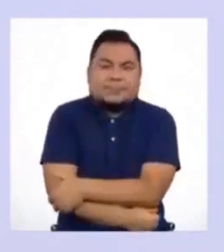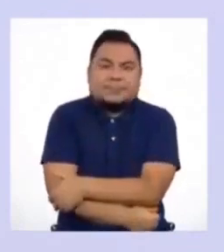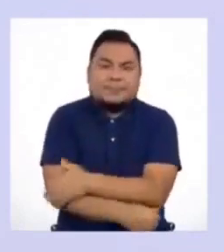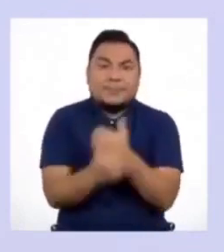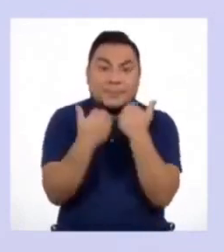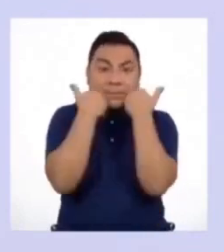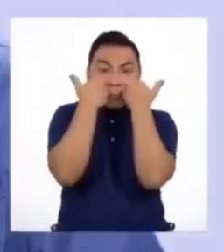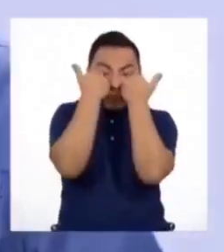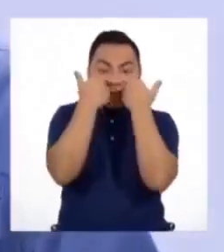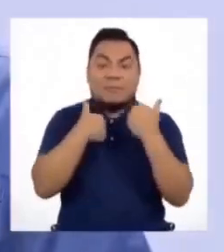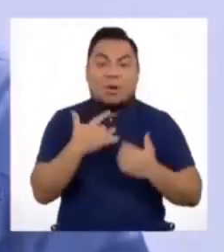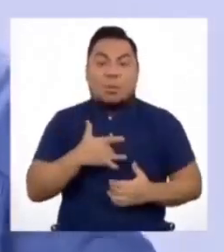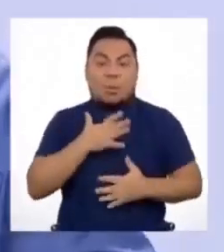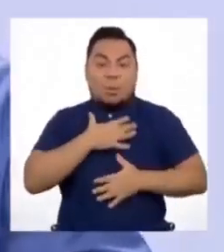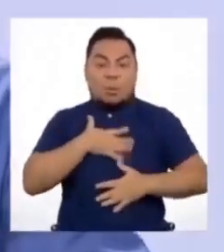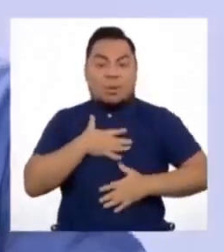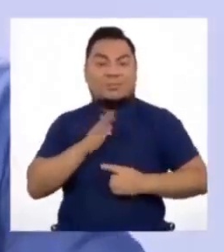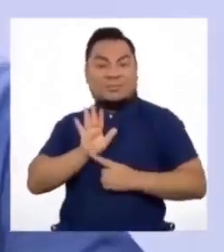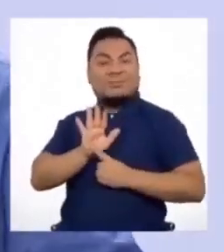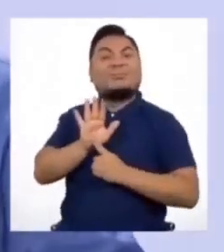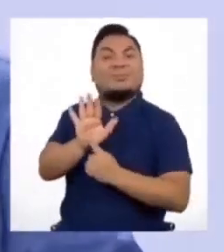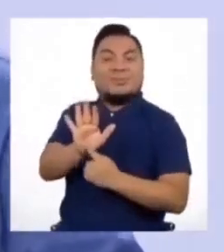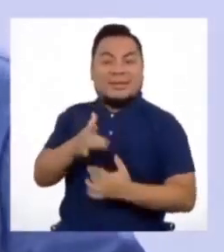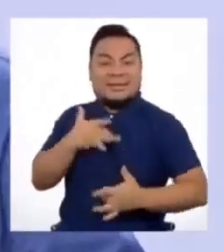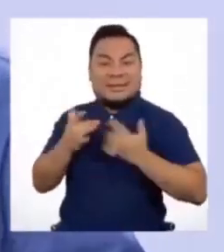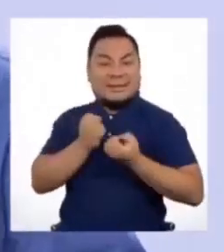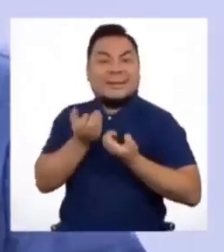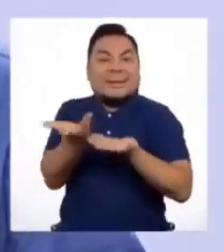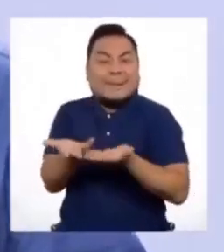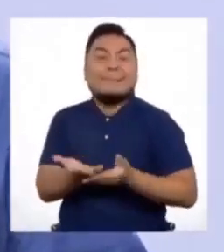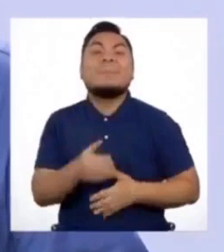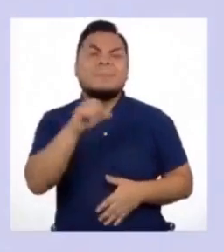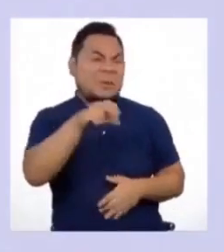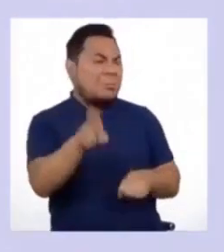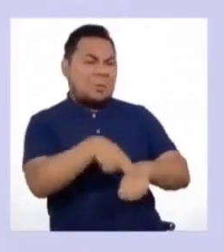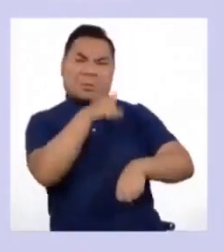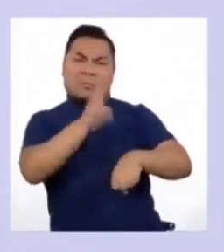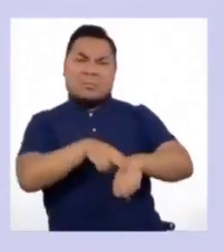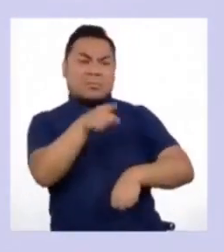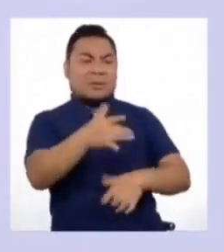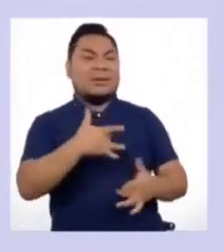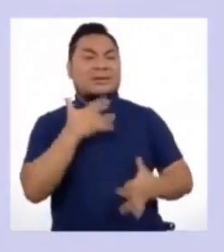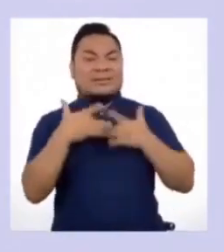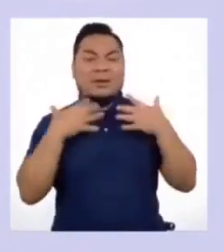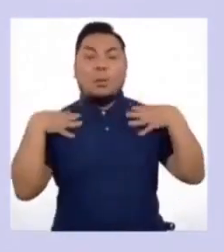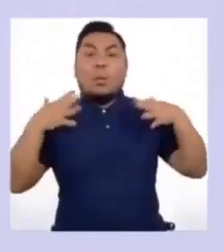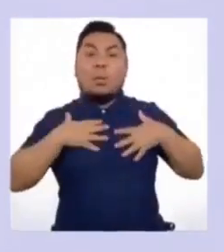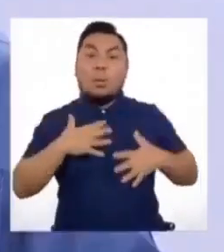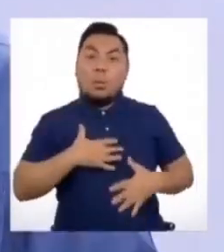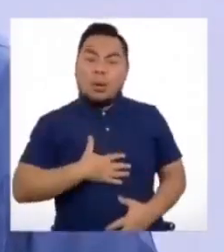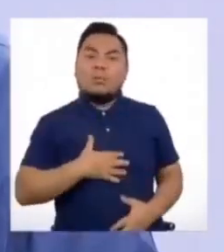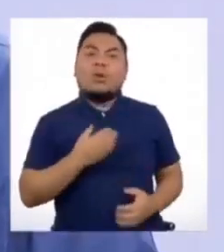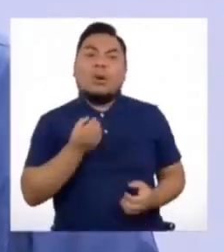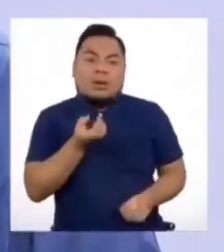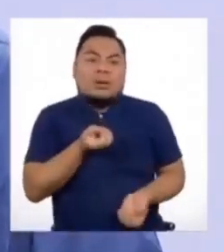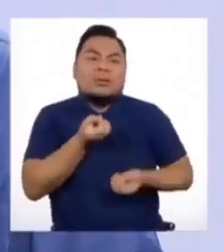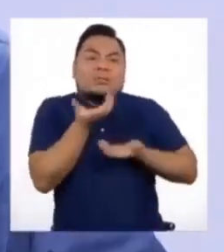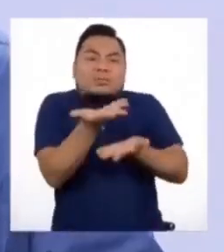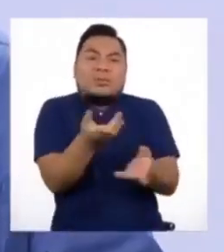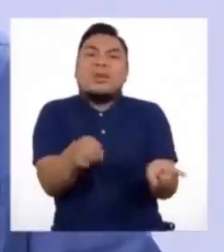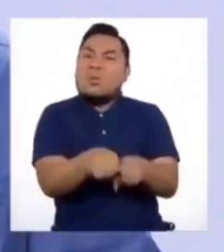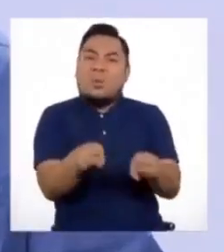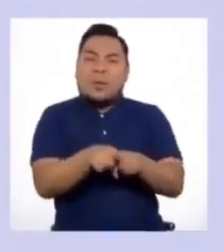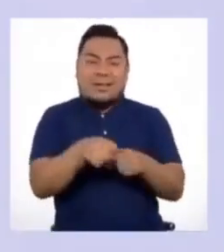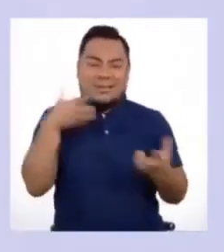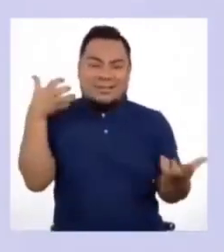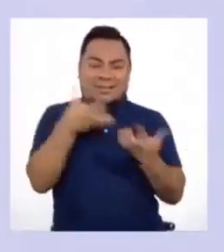mi cuerpo. Es totalmente normal que nuestro cuerpo exprese cómo nos sentimos por dentro. Y es bueno saber de